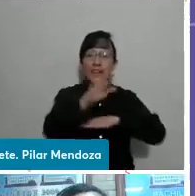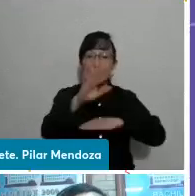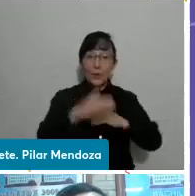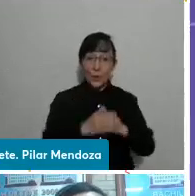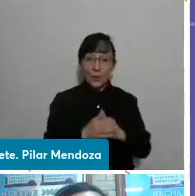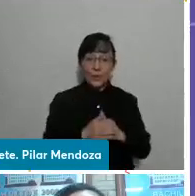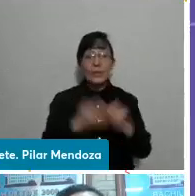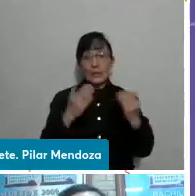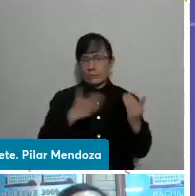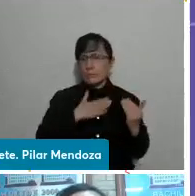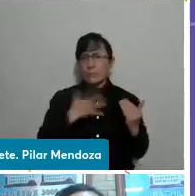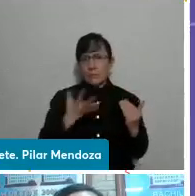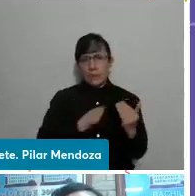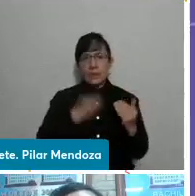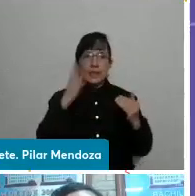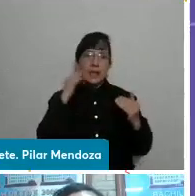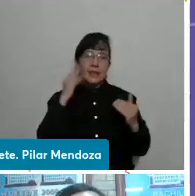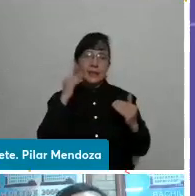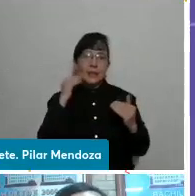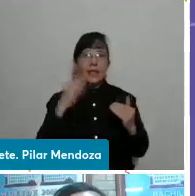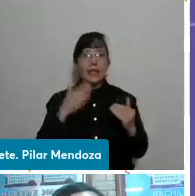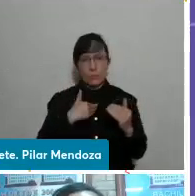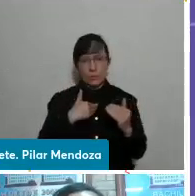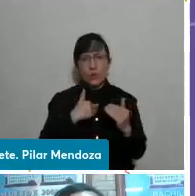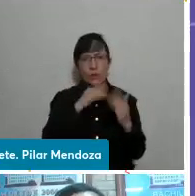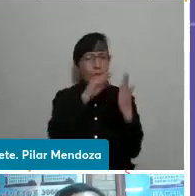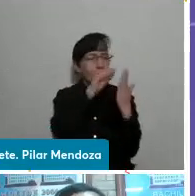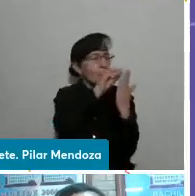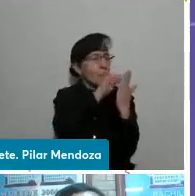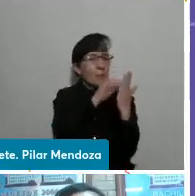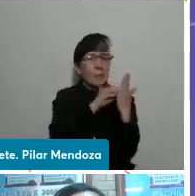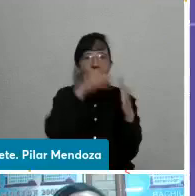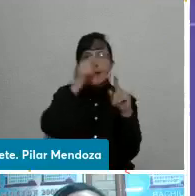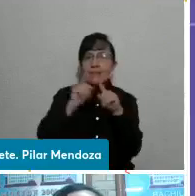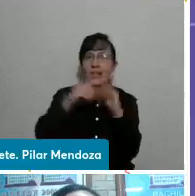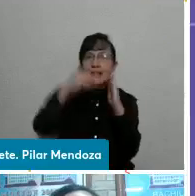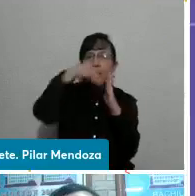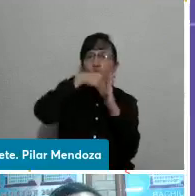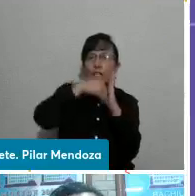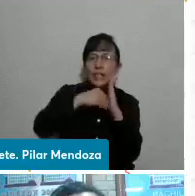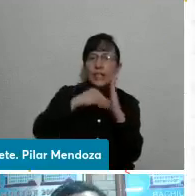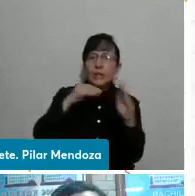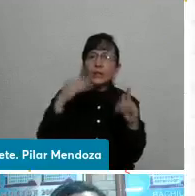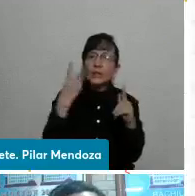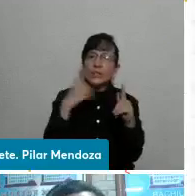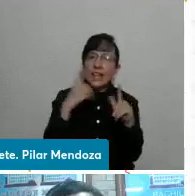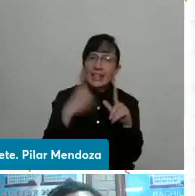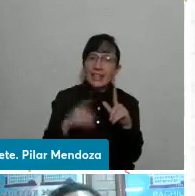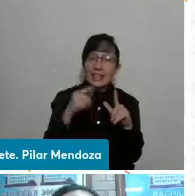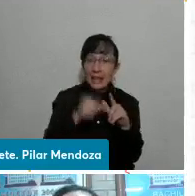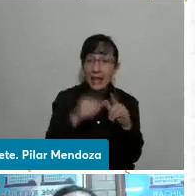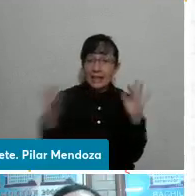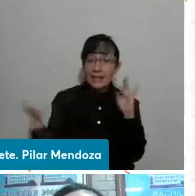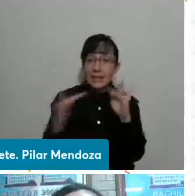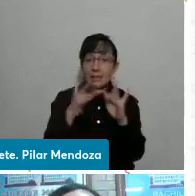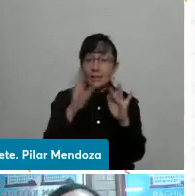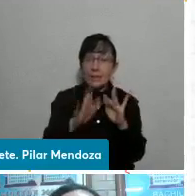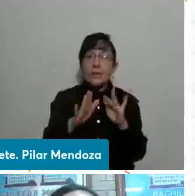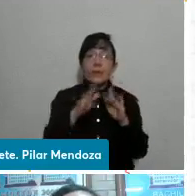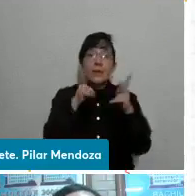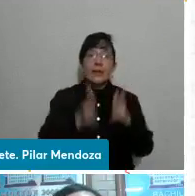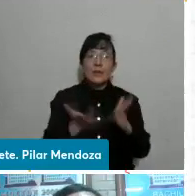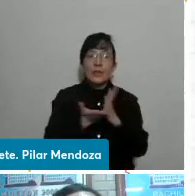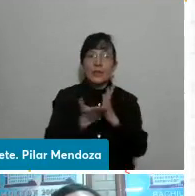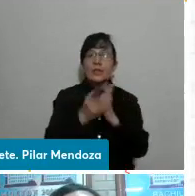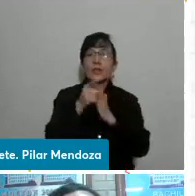Nuestra experiencia se llama la creación de contenidos digitales como herramienta pedagógica para estudiantes con discapacidad. La llevamos a cabo